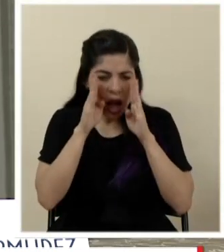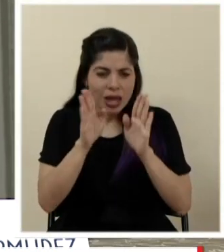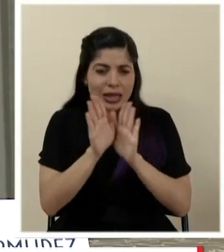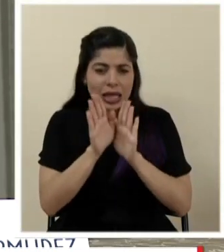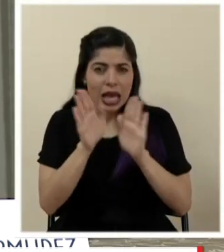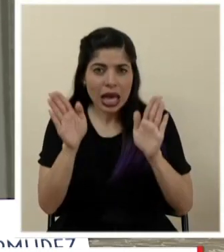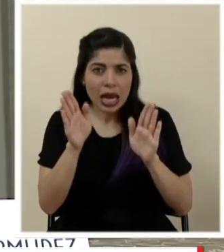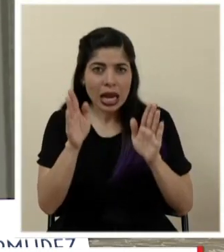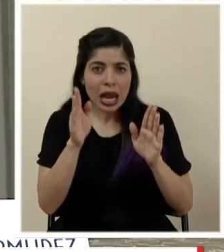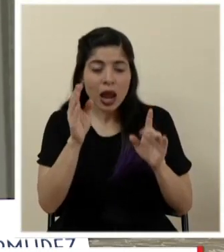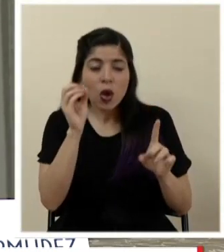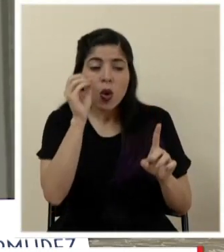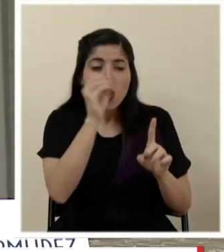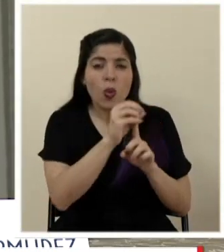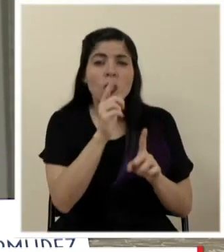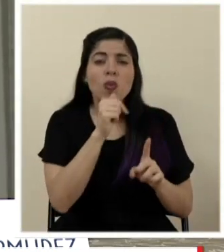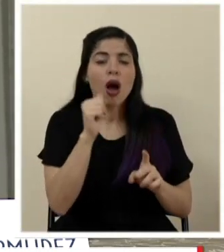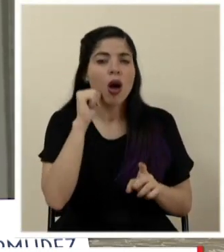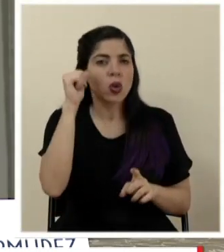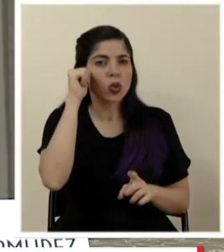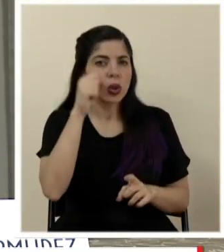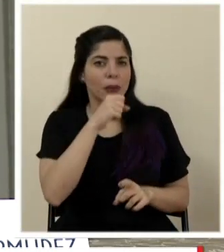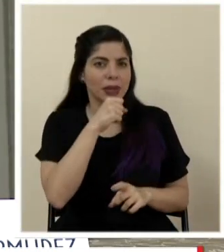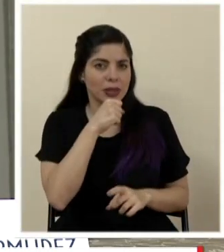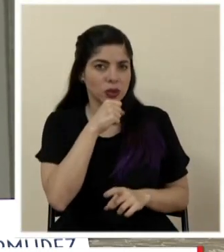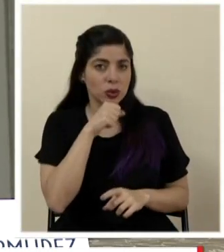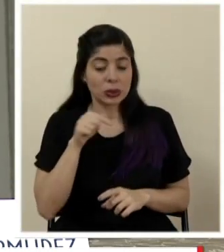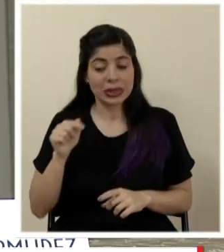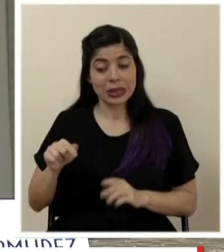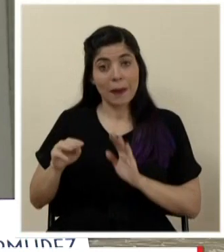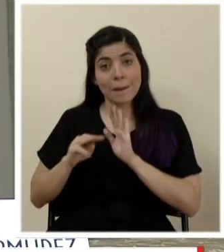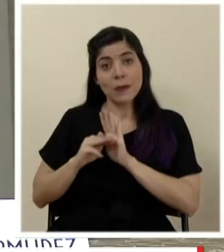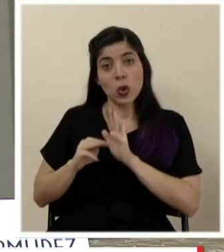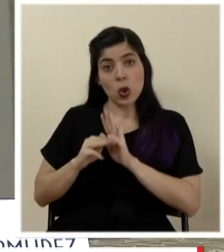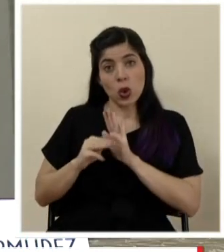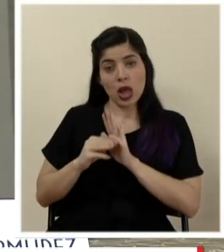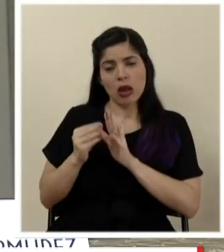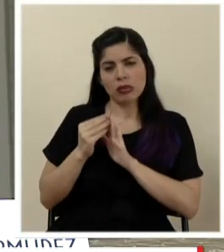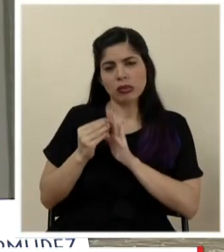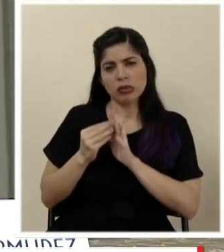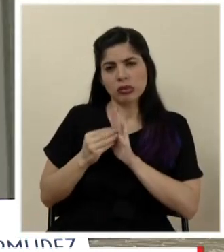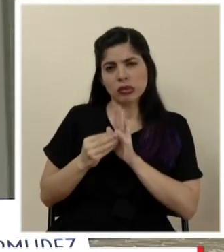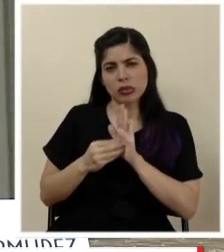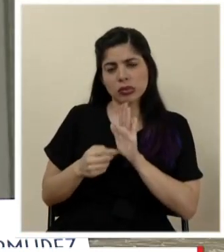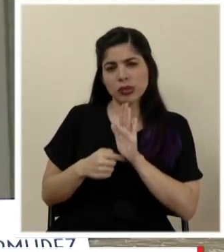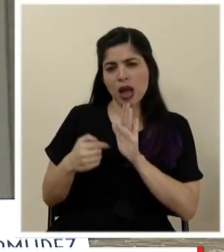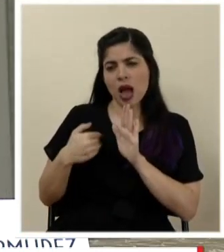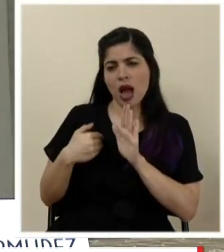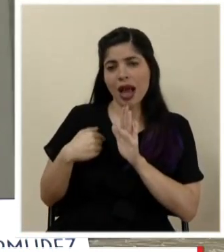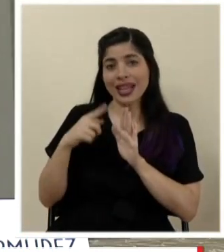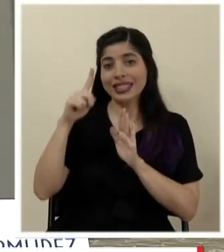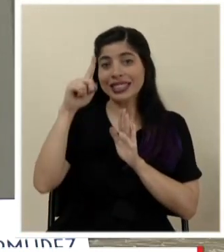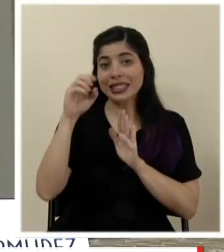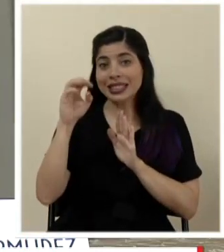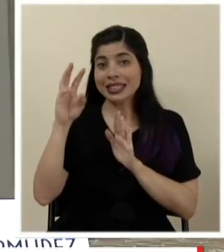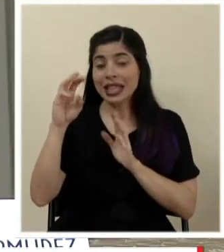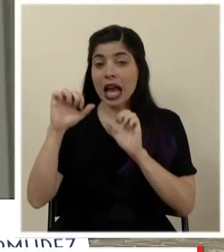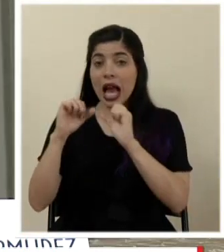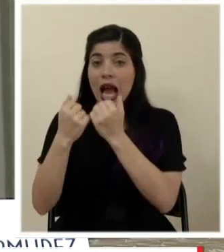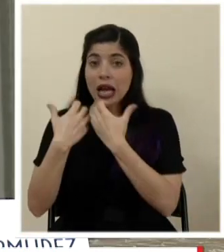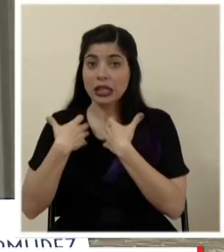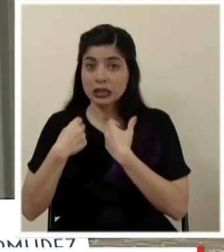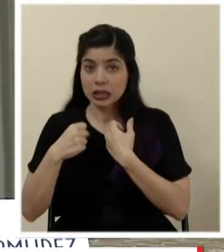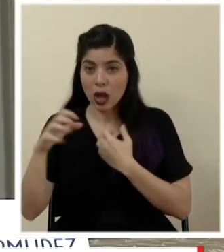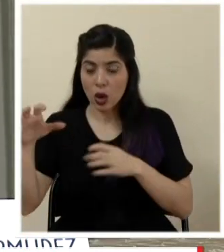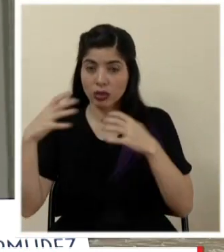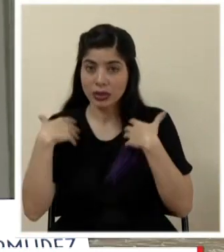a las personas adultas mayores. Este es un modelo que implementa ya desde las 106 áreas de salud, pero